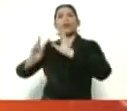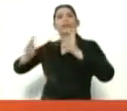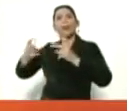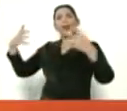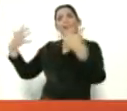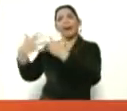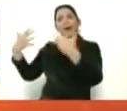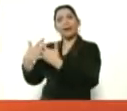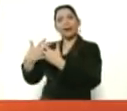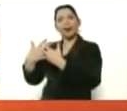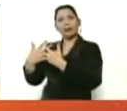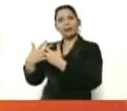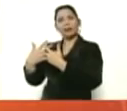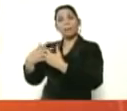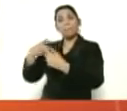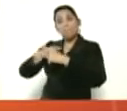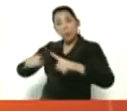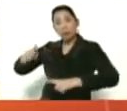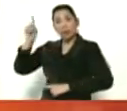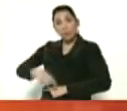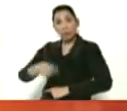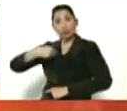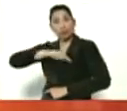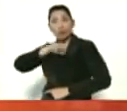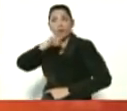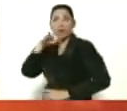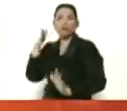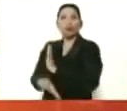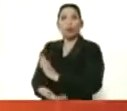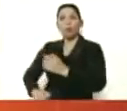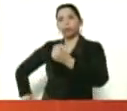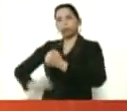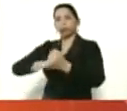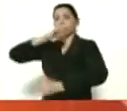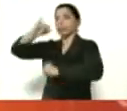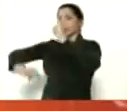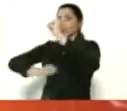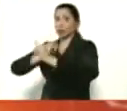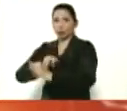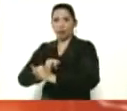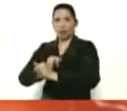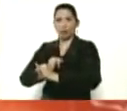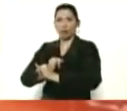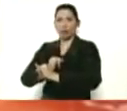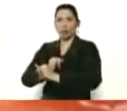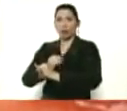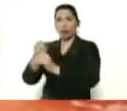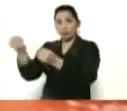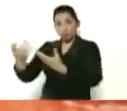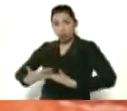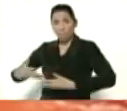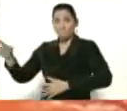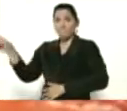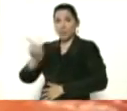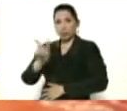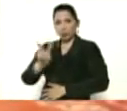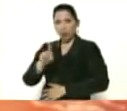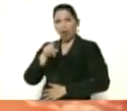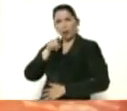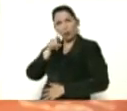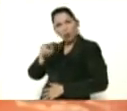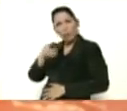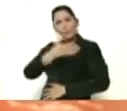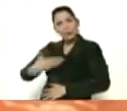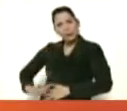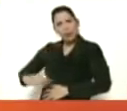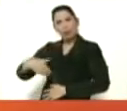guerra mediática, pero también hablamos del apoyo internacional que recibe Venezuela. Usted,